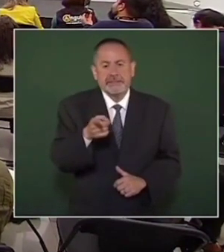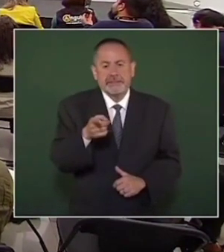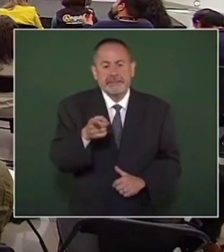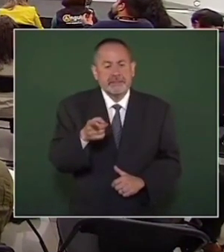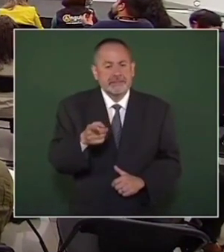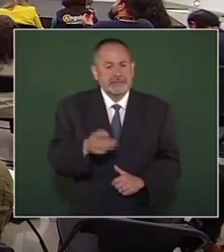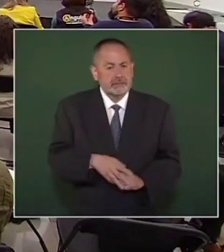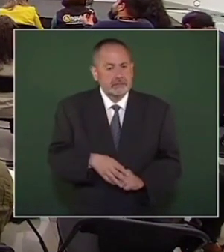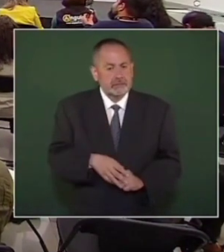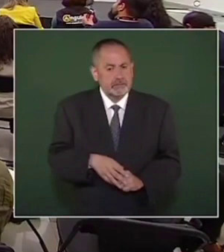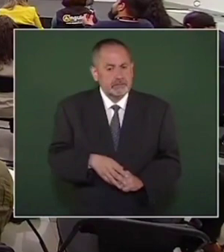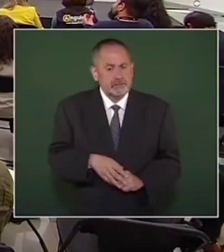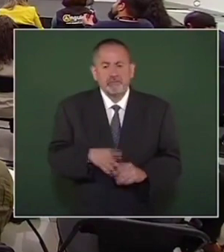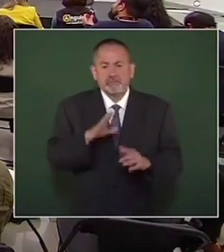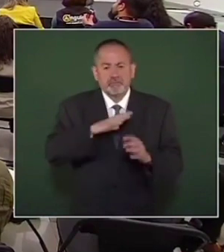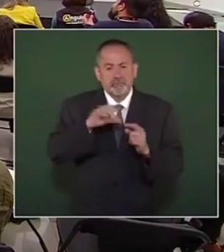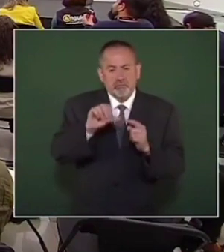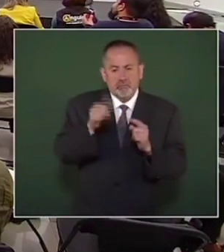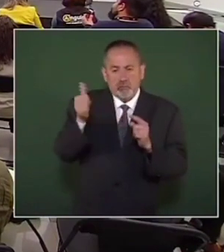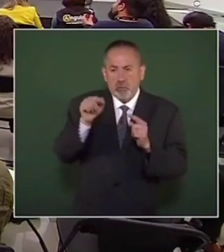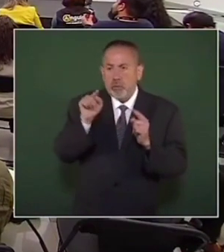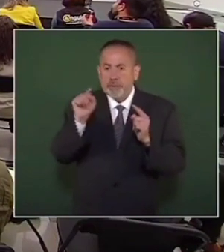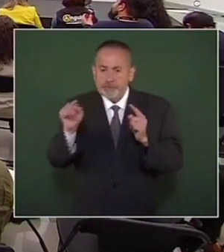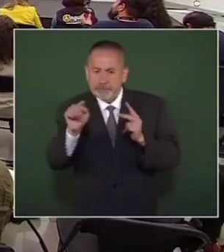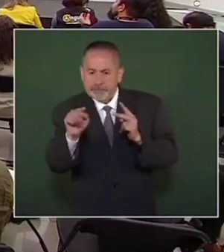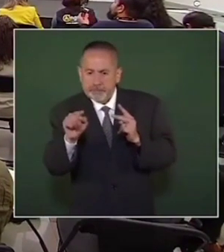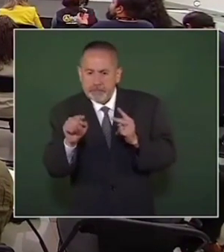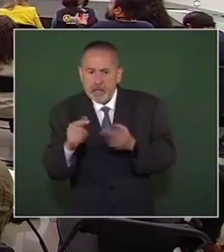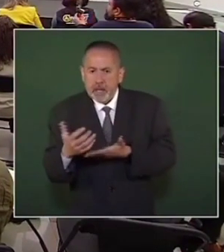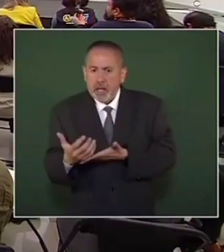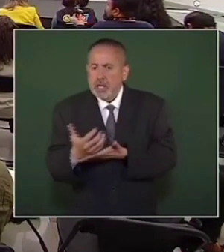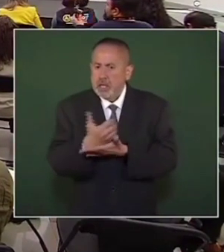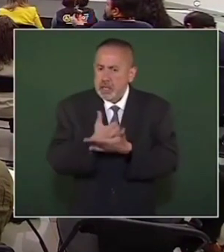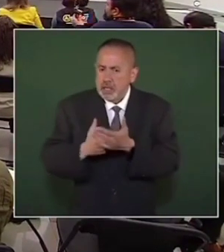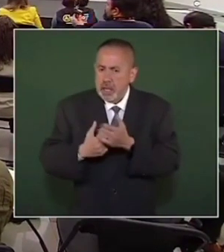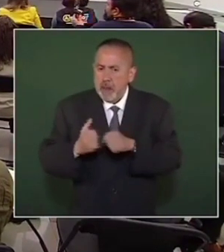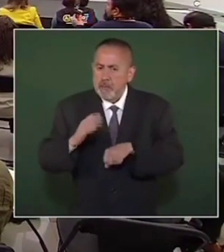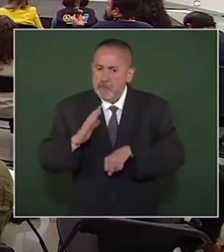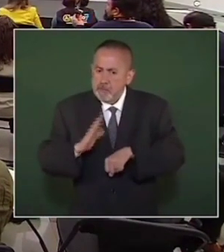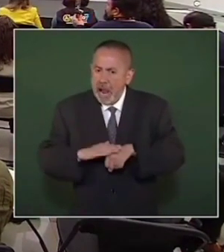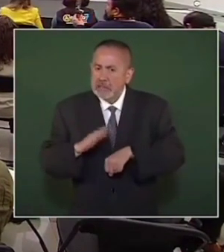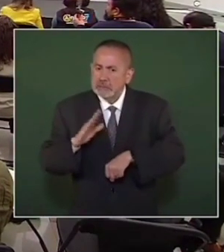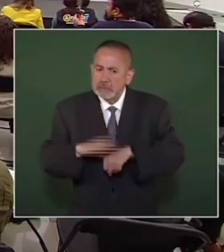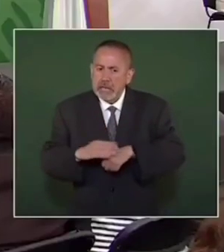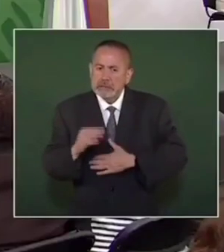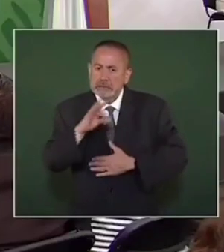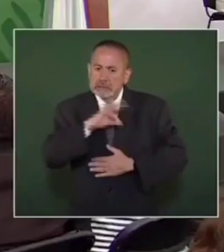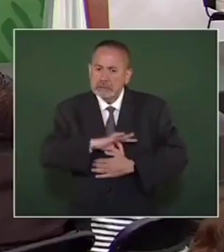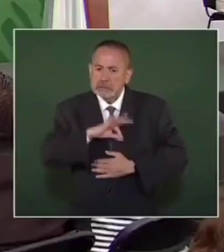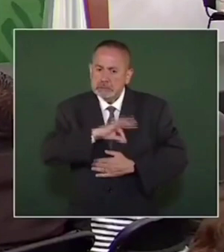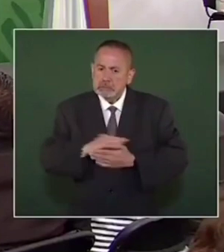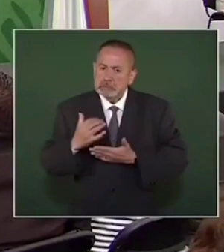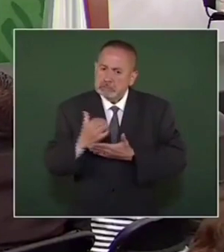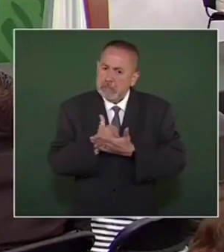como hay algunos otros ingresos esto de rojo